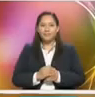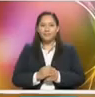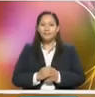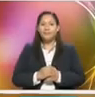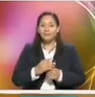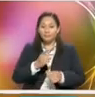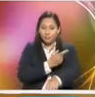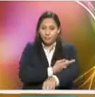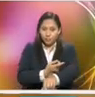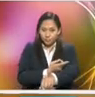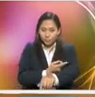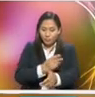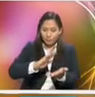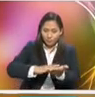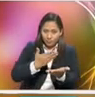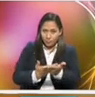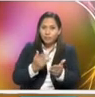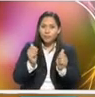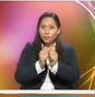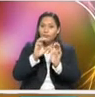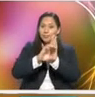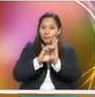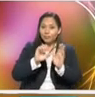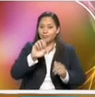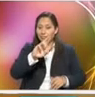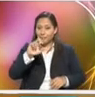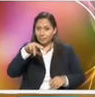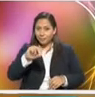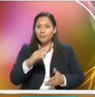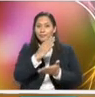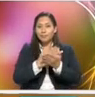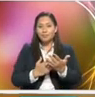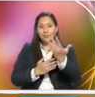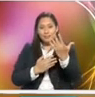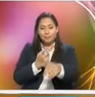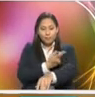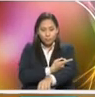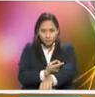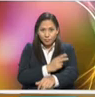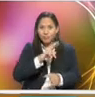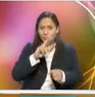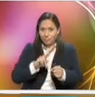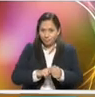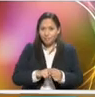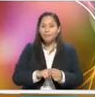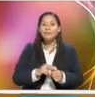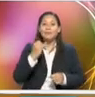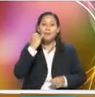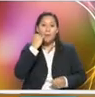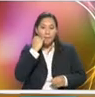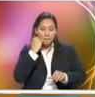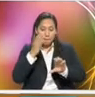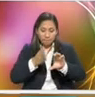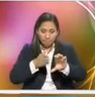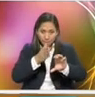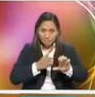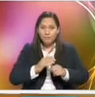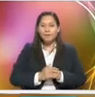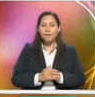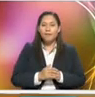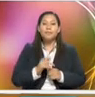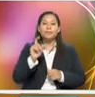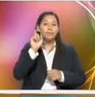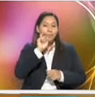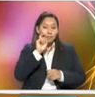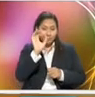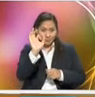Entrada de durazno asado con jamón serrano, son 5 mitades de durazno natural, Una taza de espinacas fileteadas, una taza de